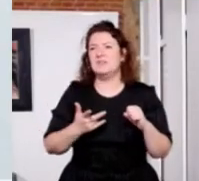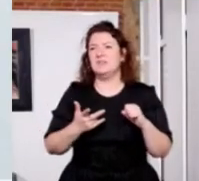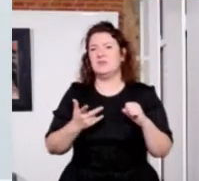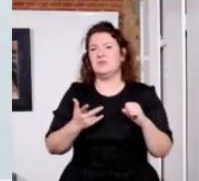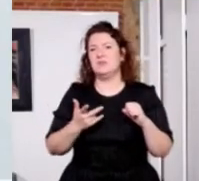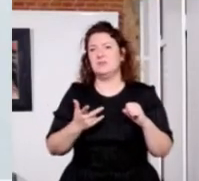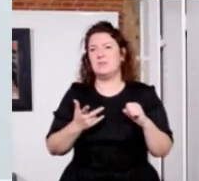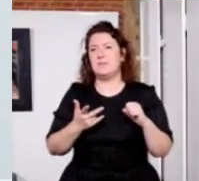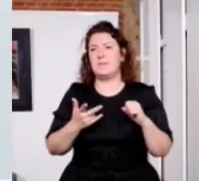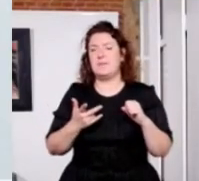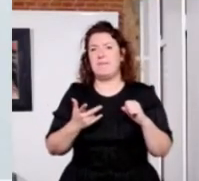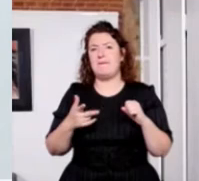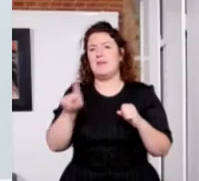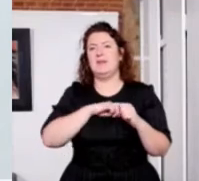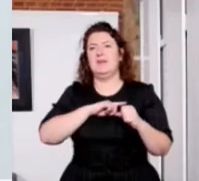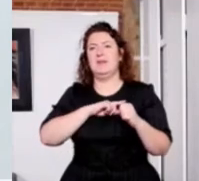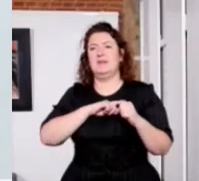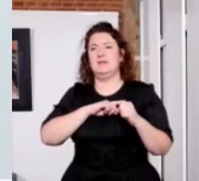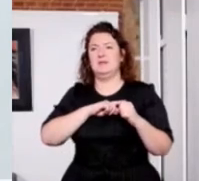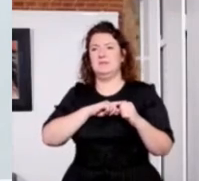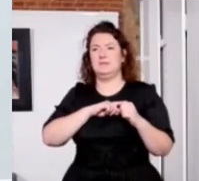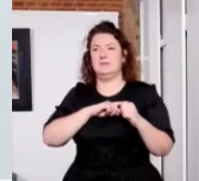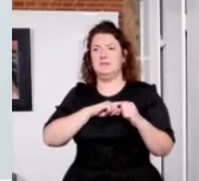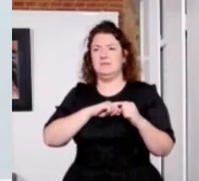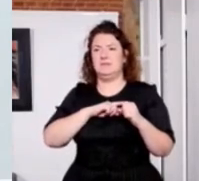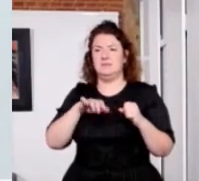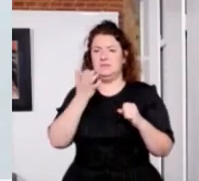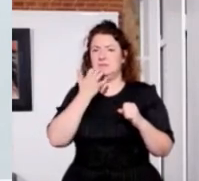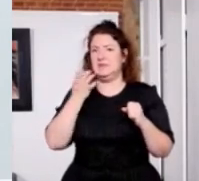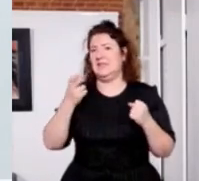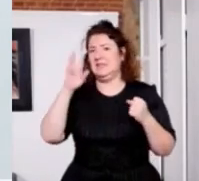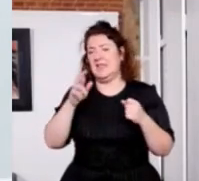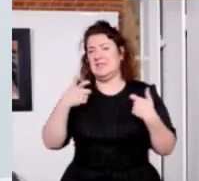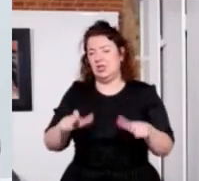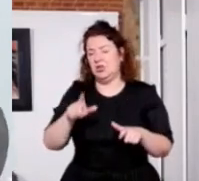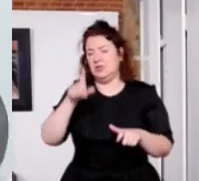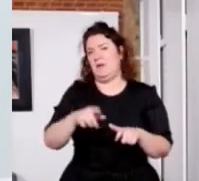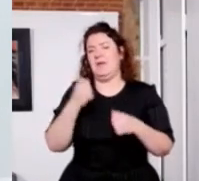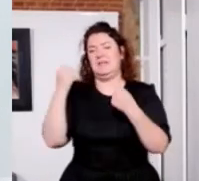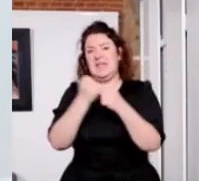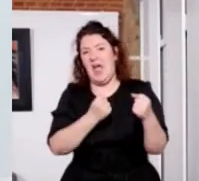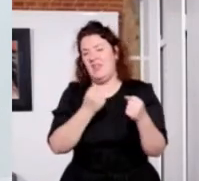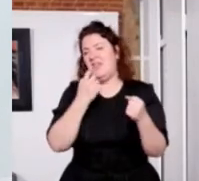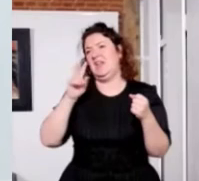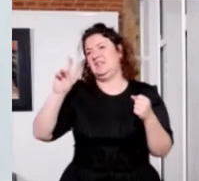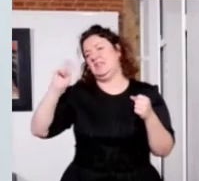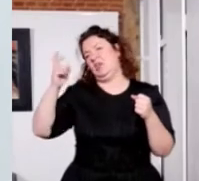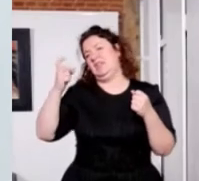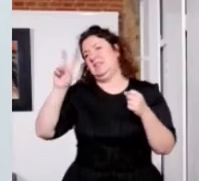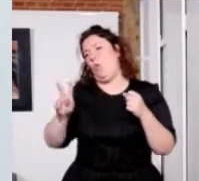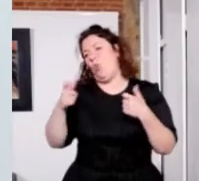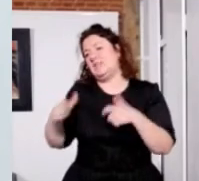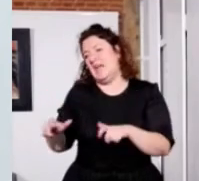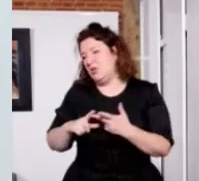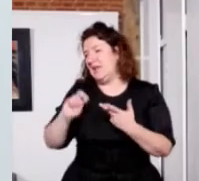sabiduría, ponerlo al servicio no solamente de las entidades del tercer sector, sino también a las entidades del segundo sector y a las entidades